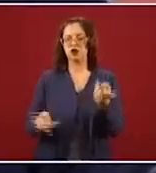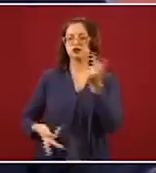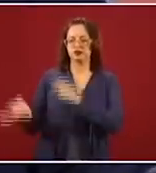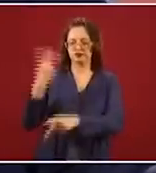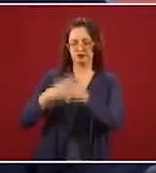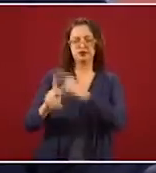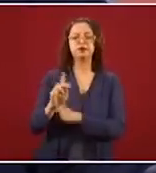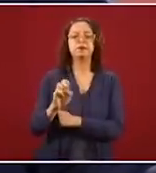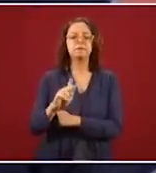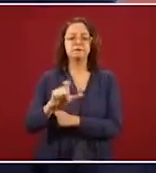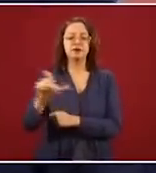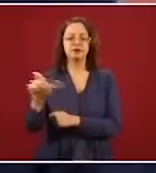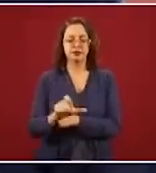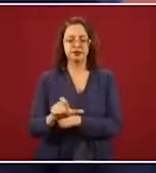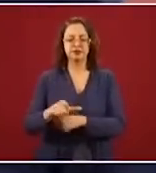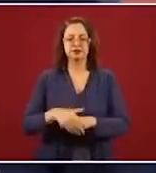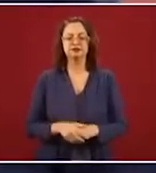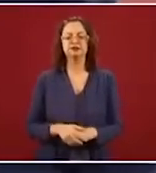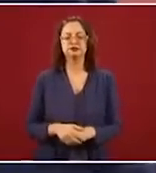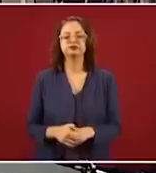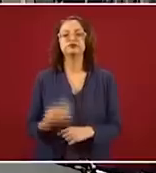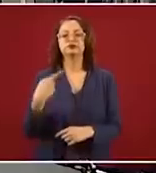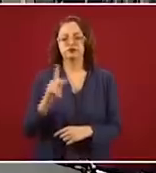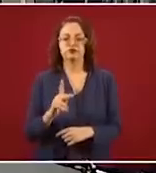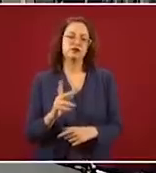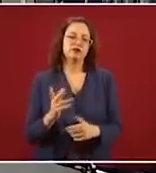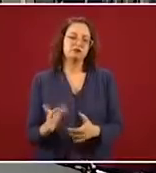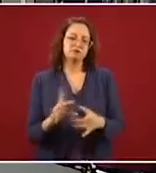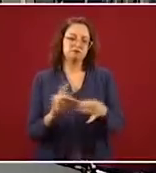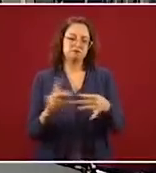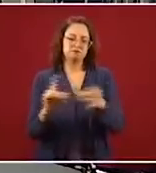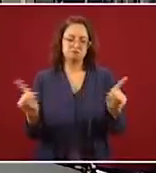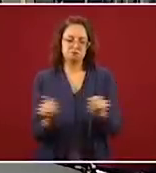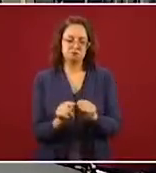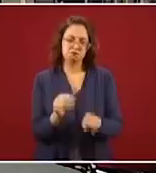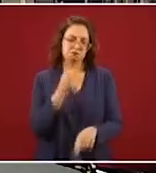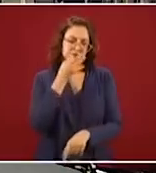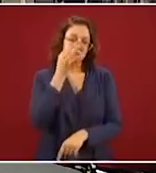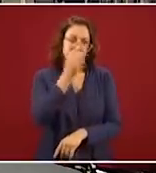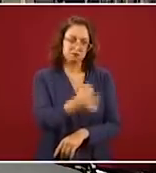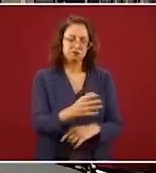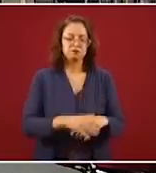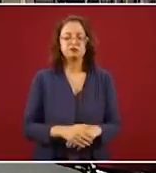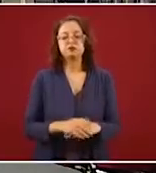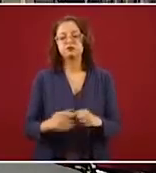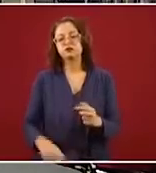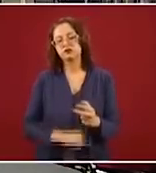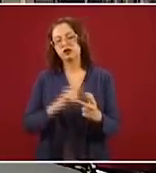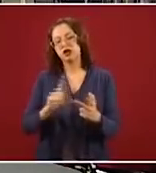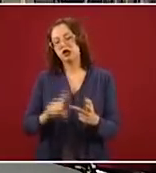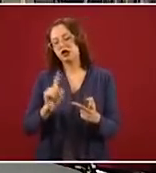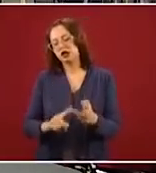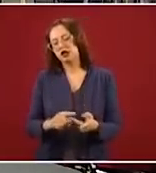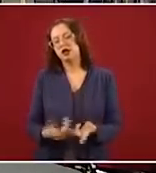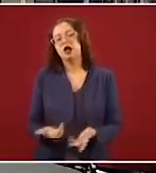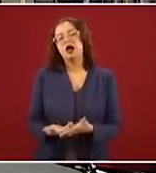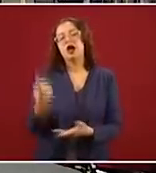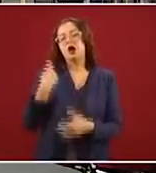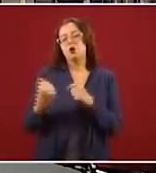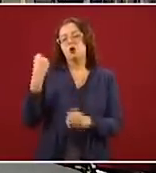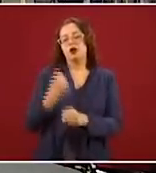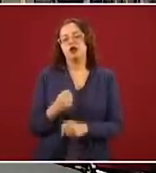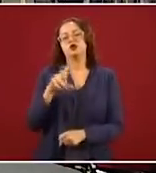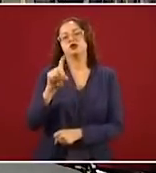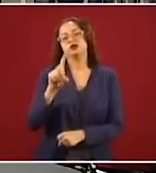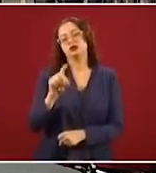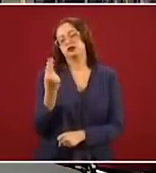cosas pendientes, pero eso es lo que te puedo comentar. Muy bien, y el 30 de noviembre del año pasado, presidente,